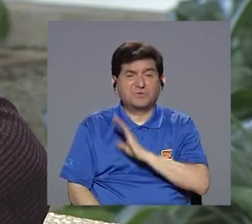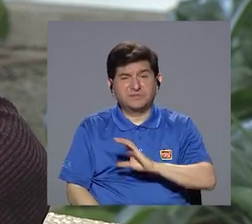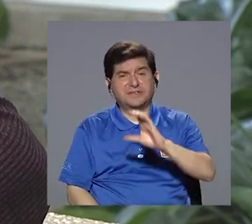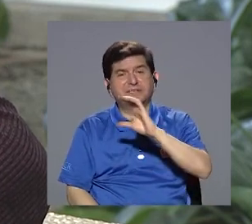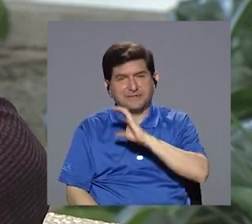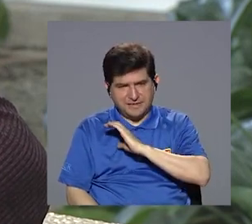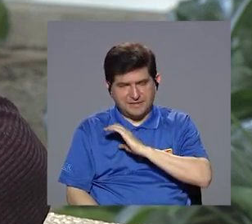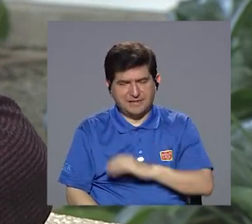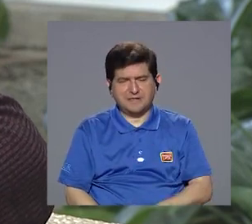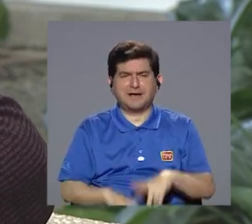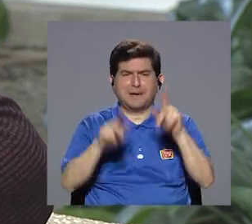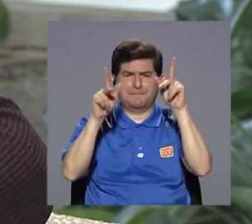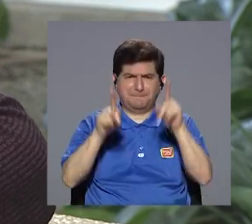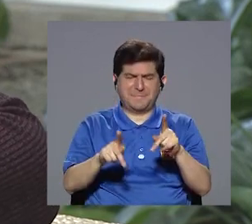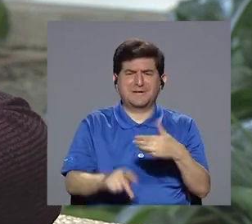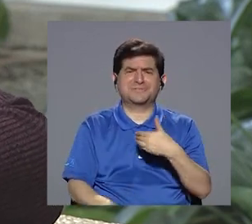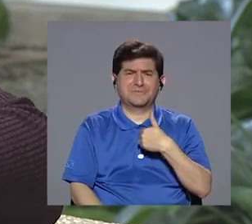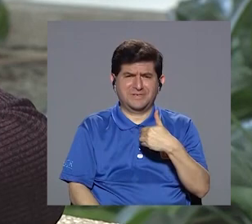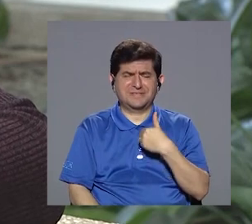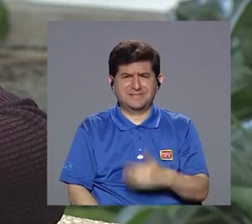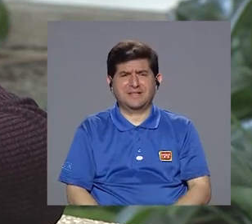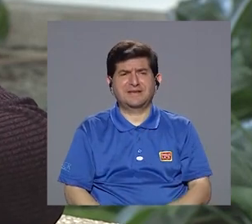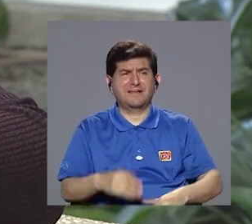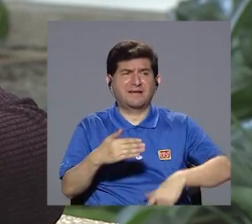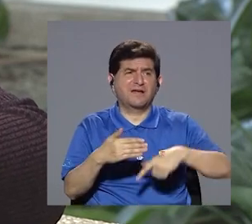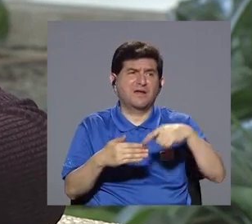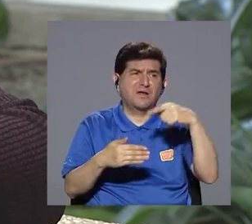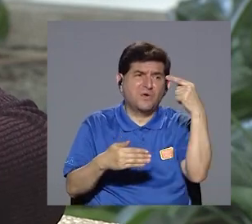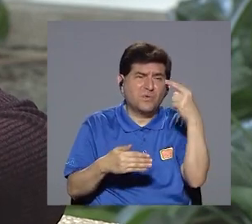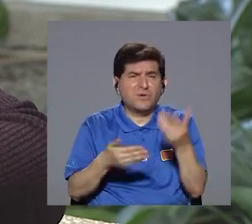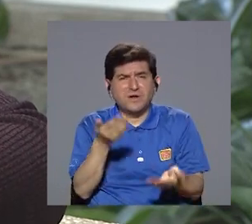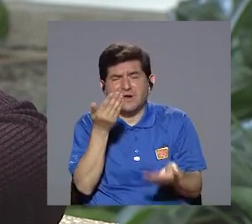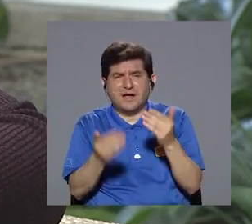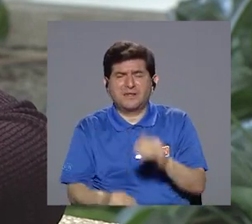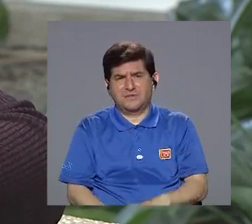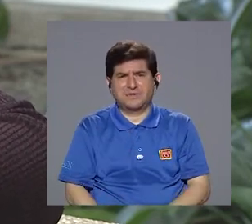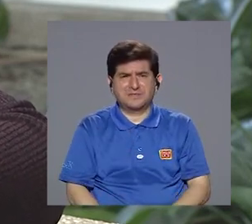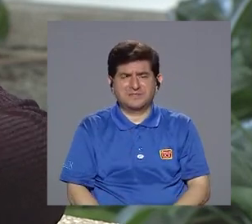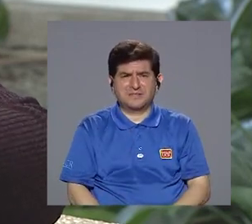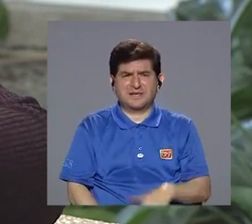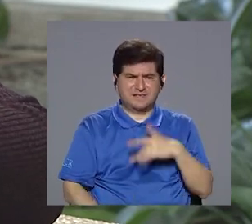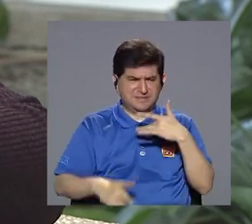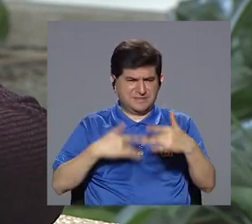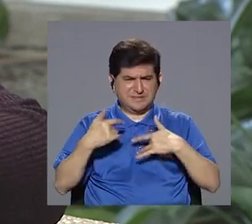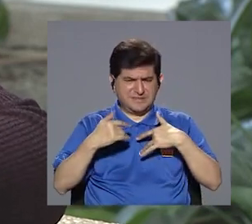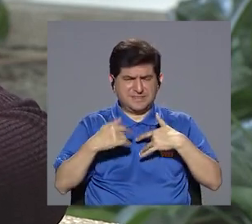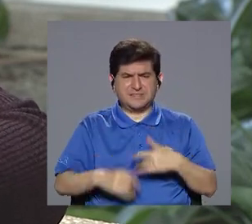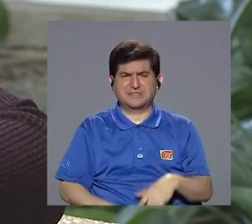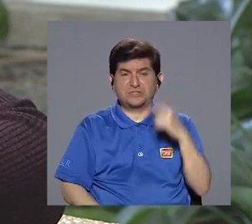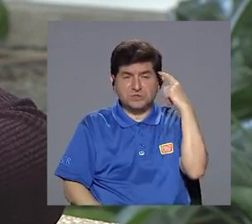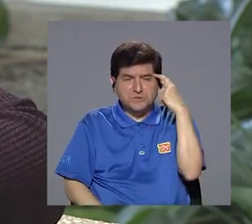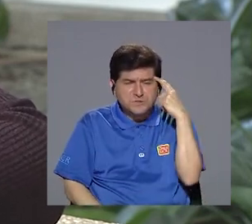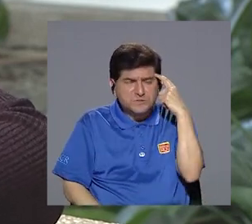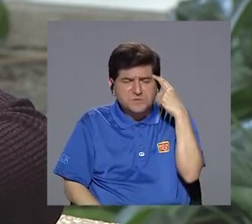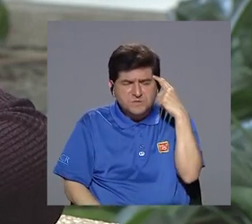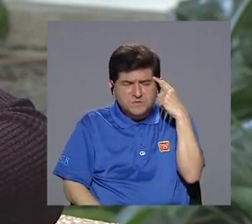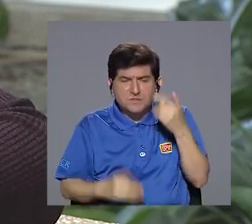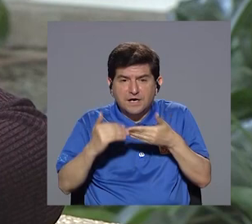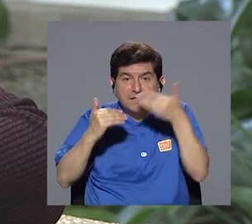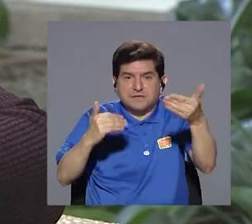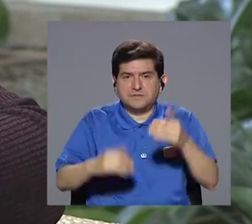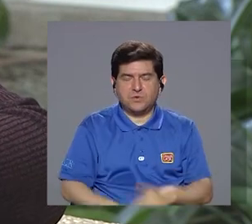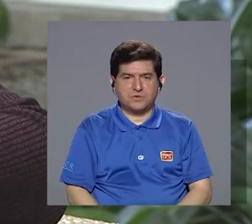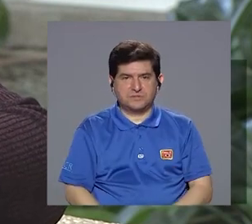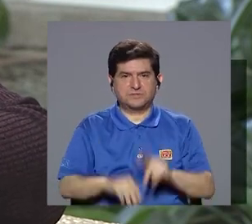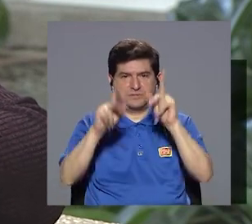como característica que son personas que tienen un cierto grado de ser como obsesivos con las cosas.